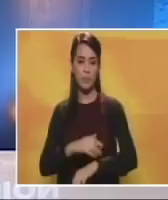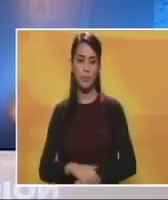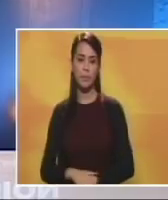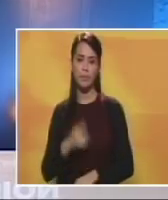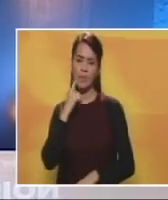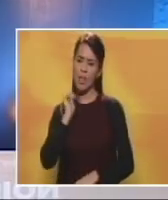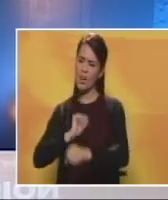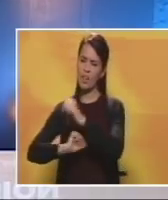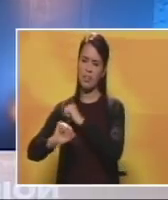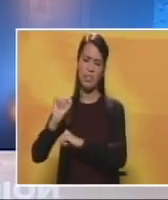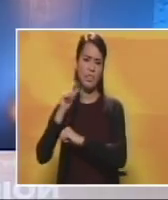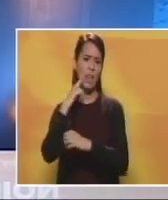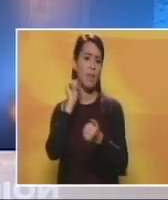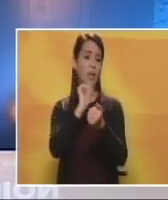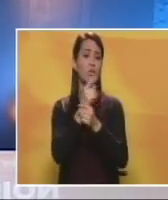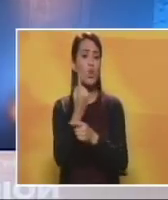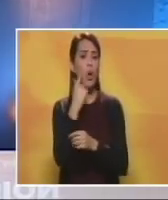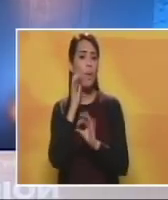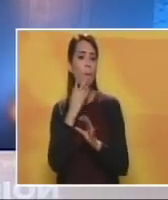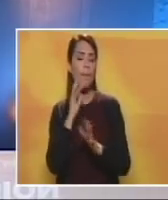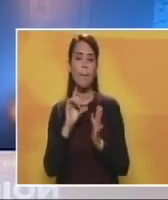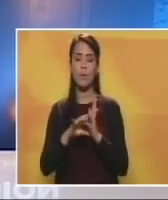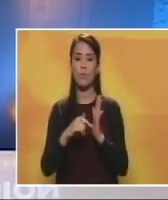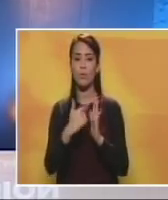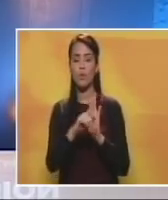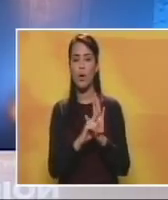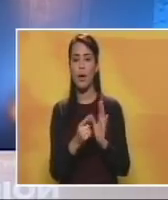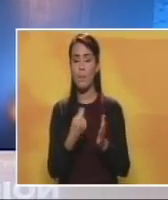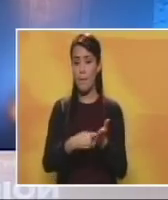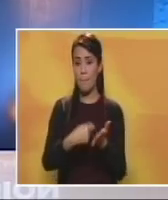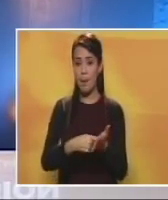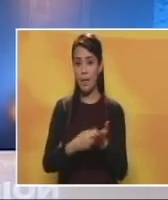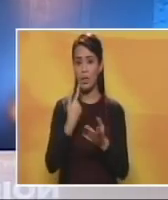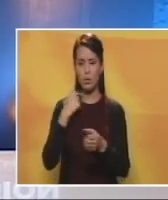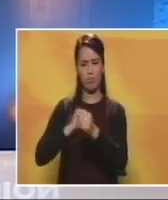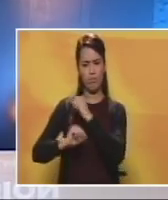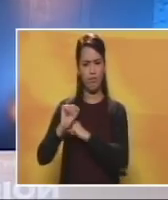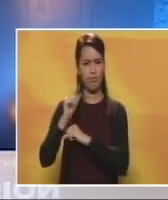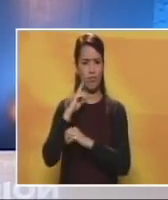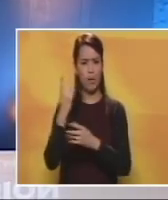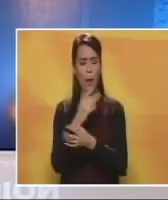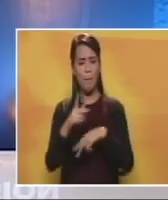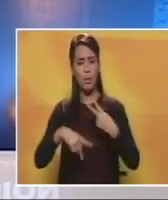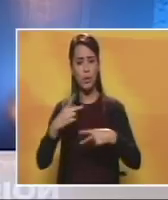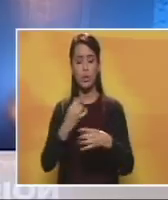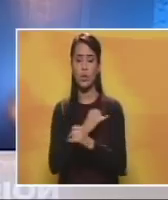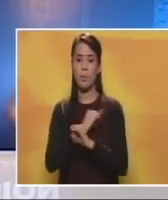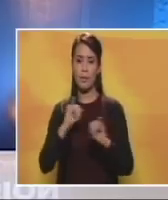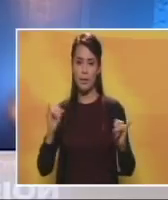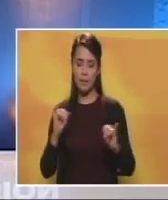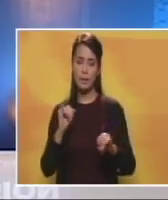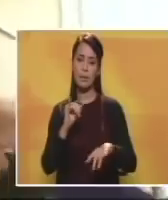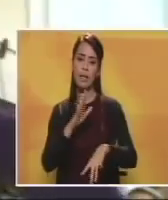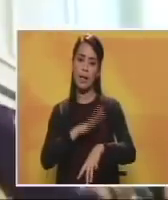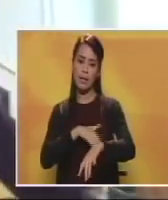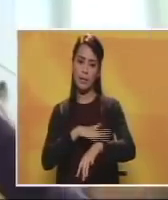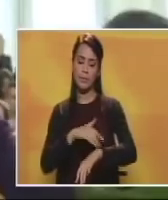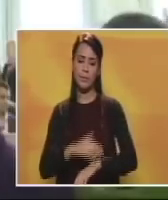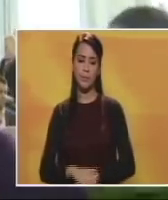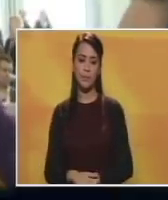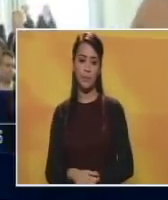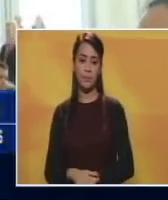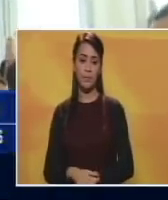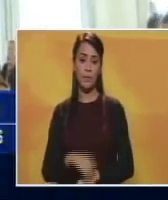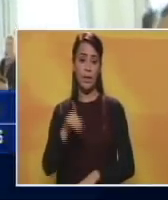tras rechazar la entrega solo por el delito de malversación y no por rebelión en relación al proceso independentista regional. De esta forma, el